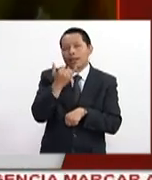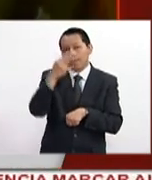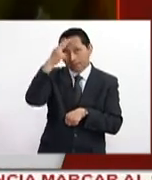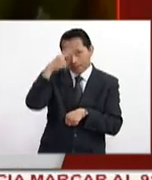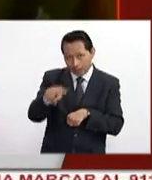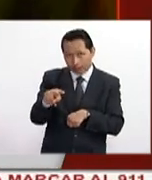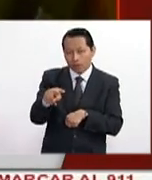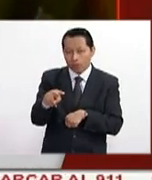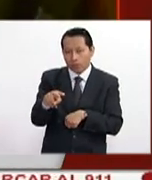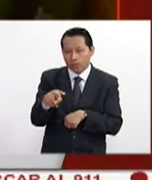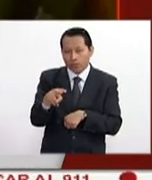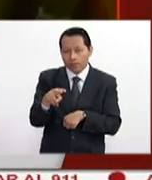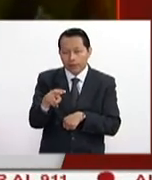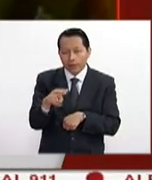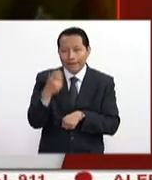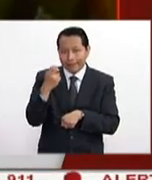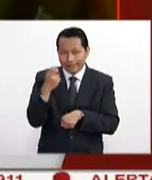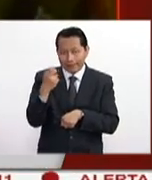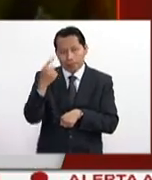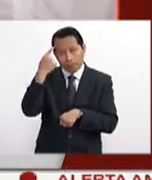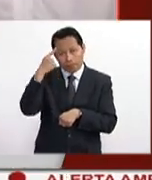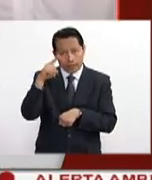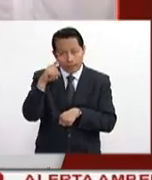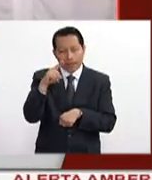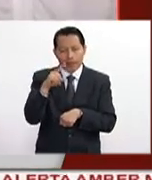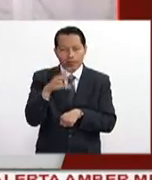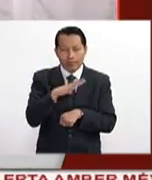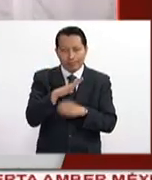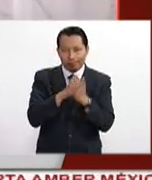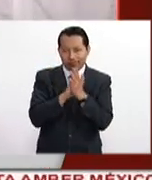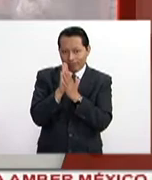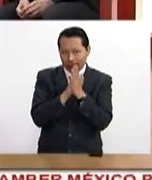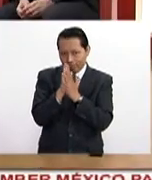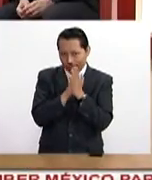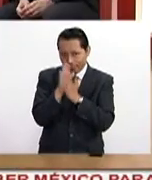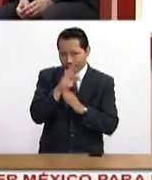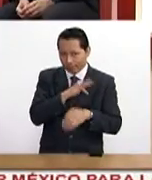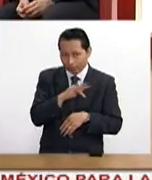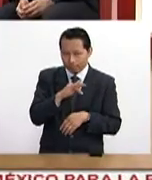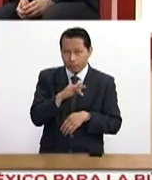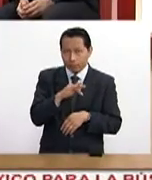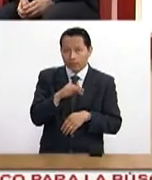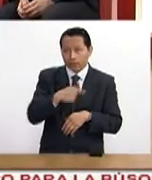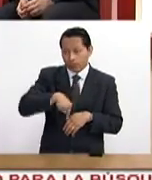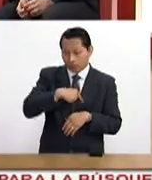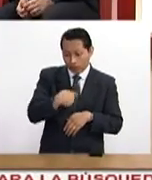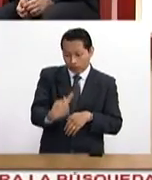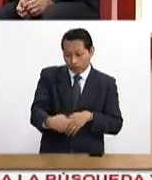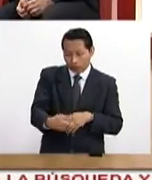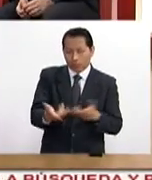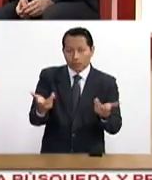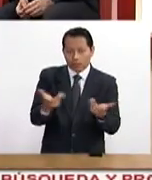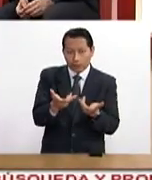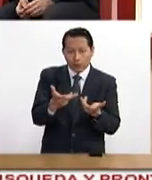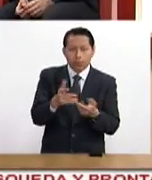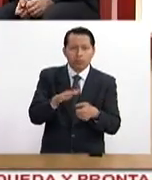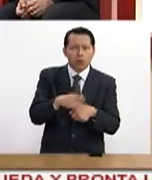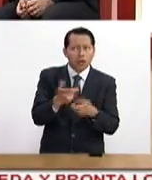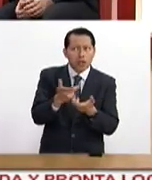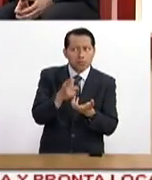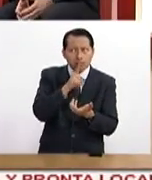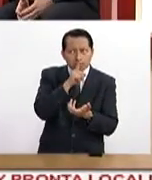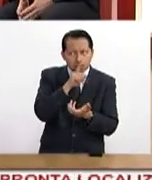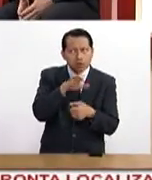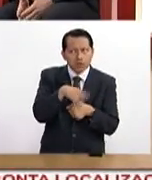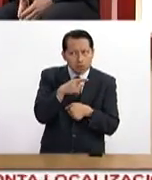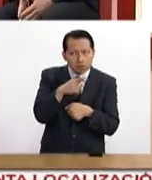México, para hacer estos chocolates. Y bueno, si nosotros lo tenemos aquí, ¿por qué no lo hacemos? Claro, claro. Y entonces